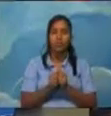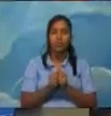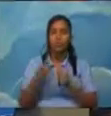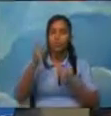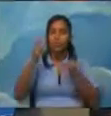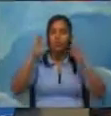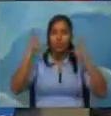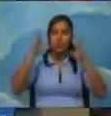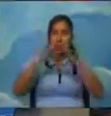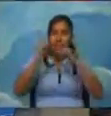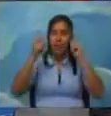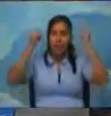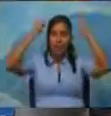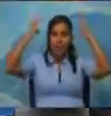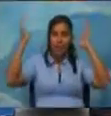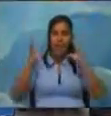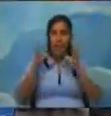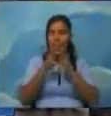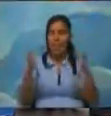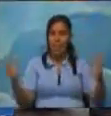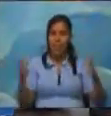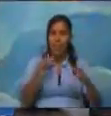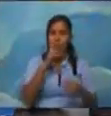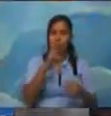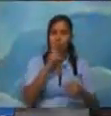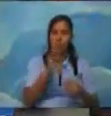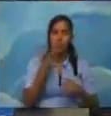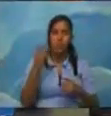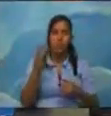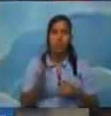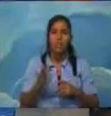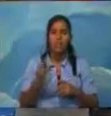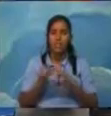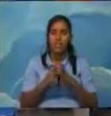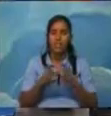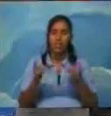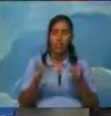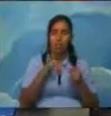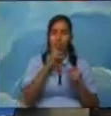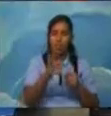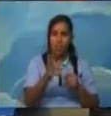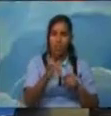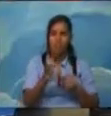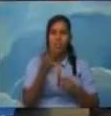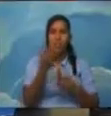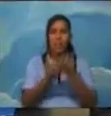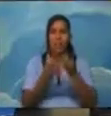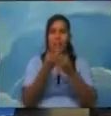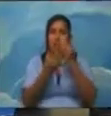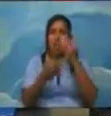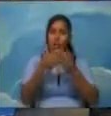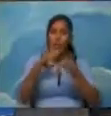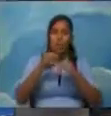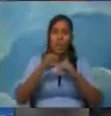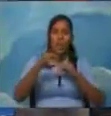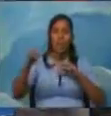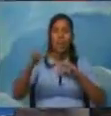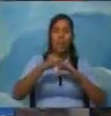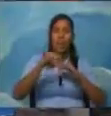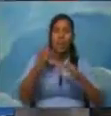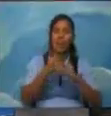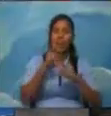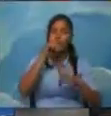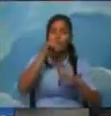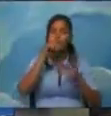tomusa. Aquellos pelos parecían un comején grandote, las uñas largas como un